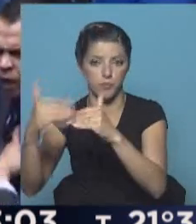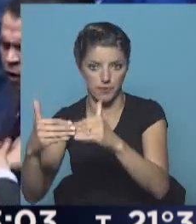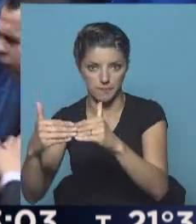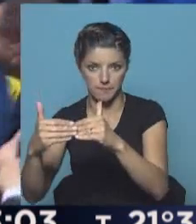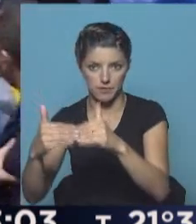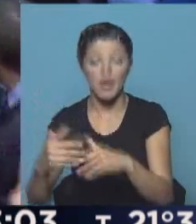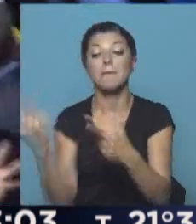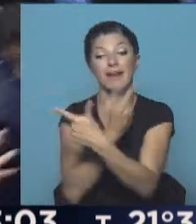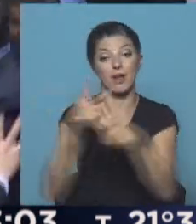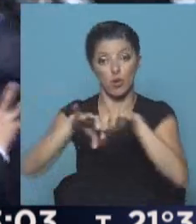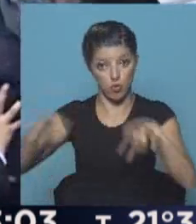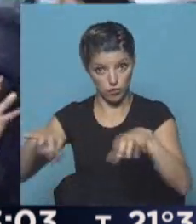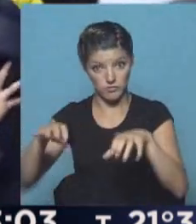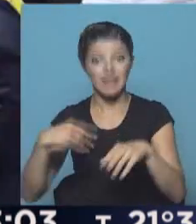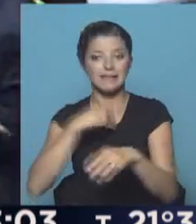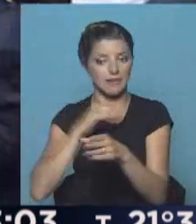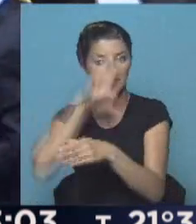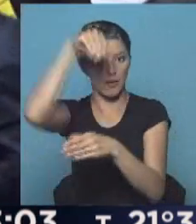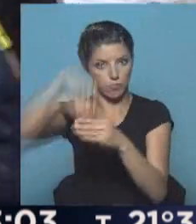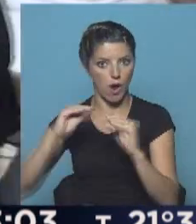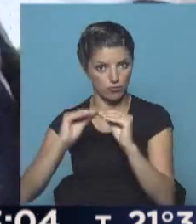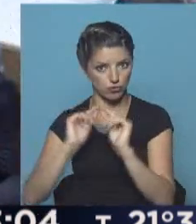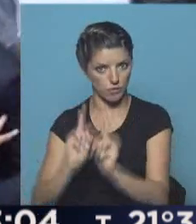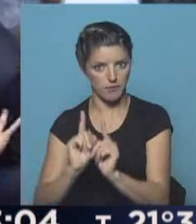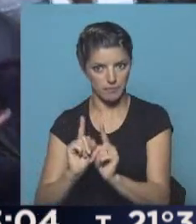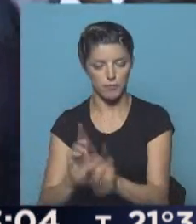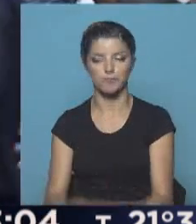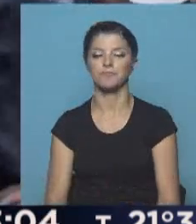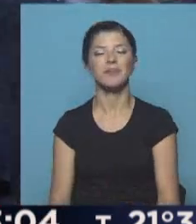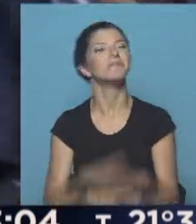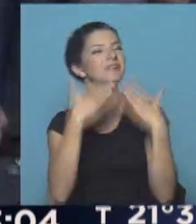ambas partes no se sientan excluidas, porque eso sí sería fundamental. Dramático. Sí. Muchísimas gracias, Andrés Servín.